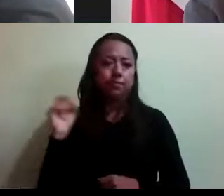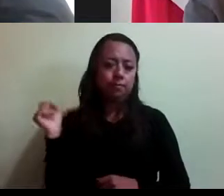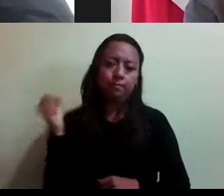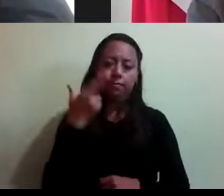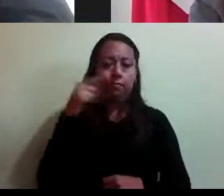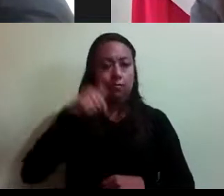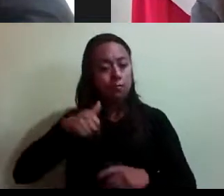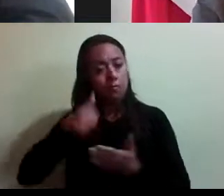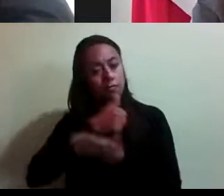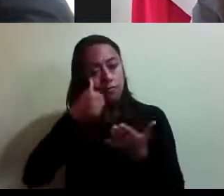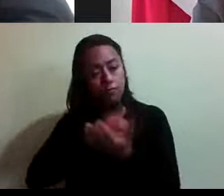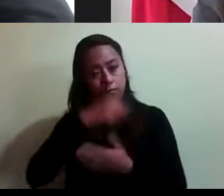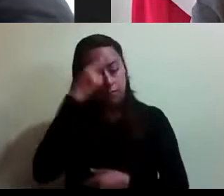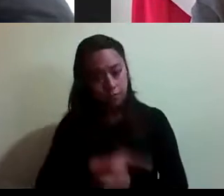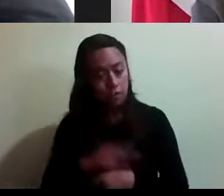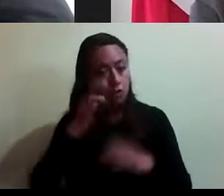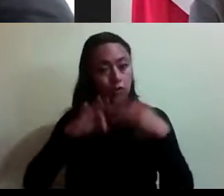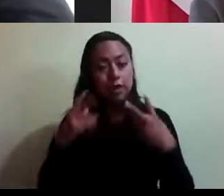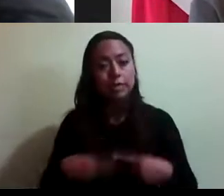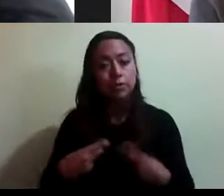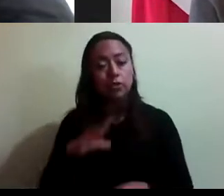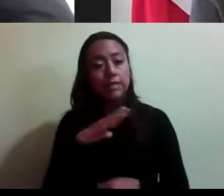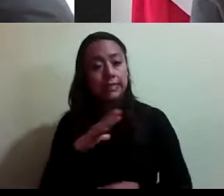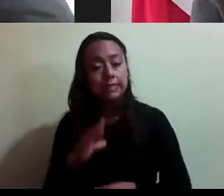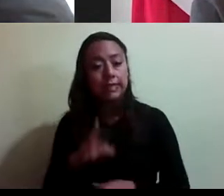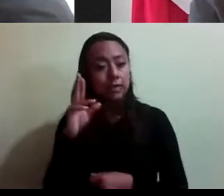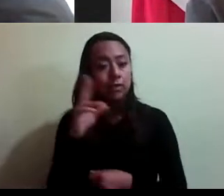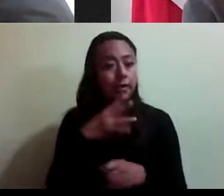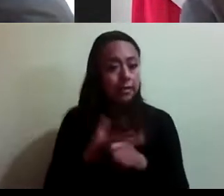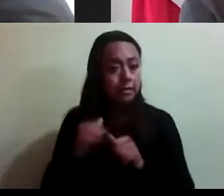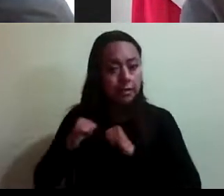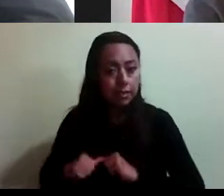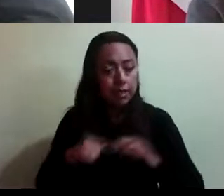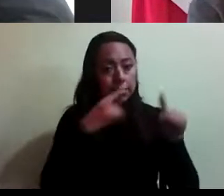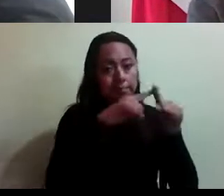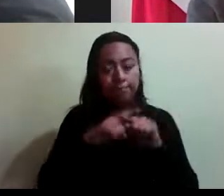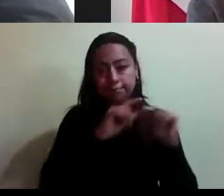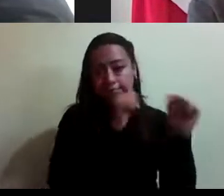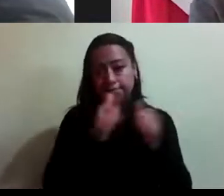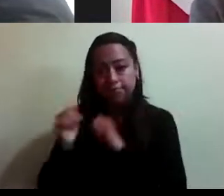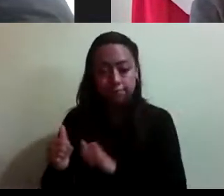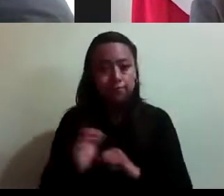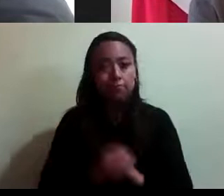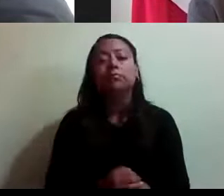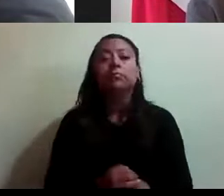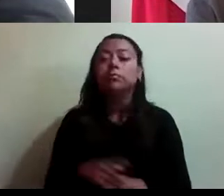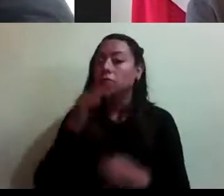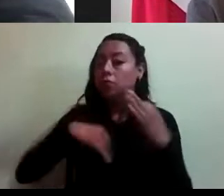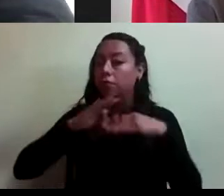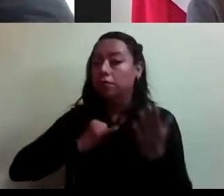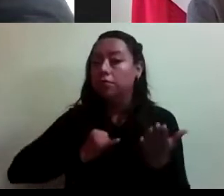una titularidad en los organismos autónomos y que son órganos colegiados, algunos de ellos, decidieron